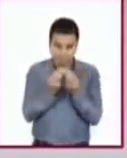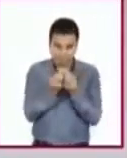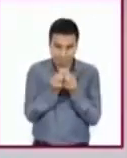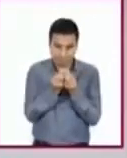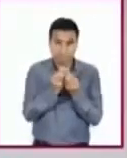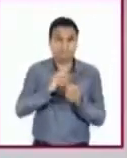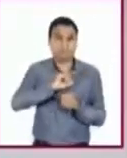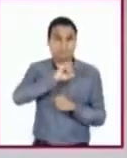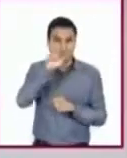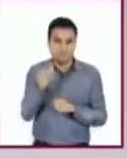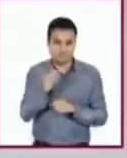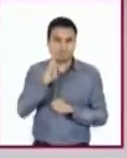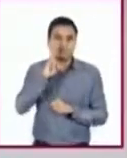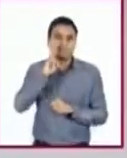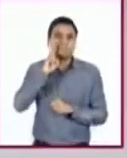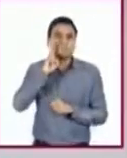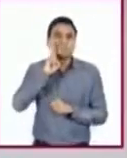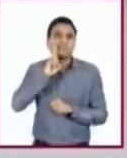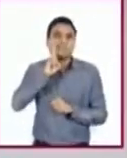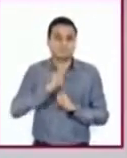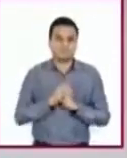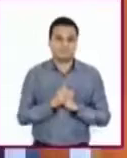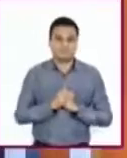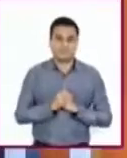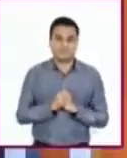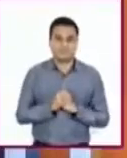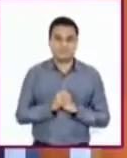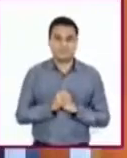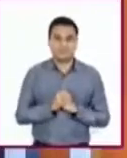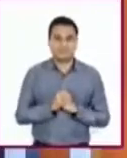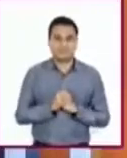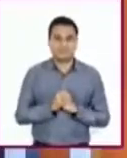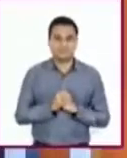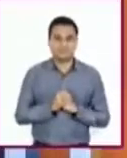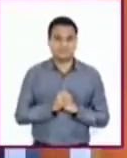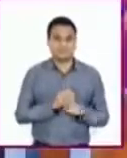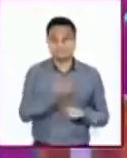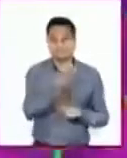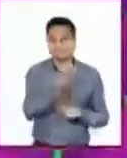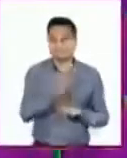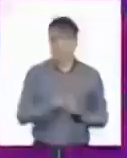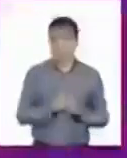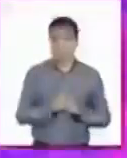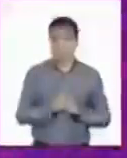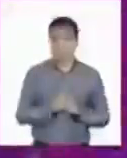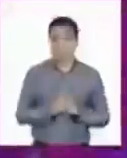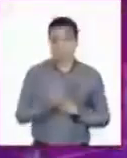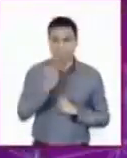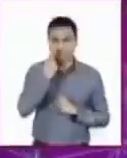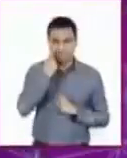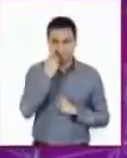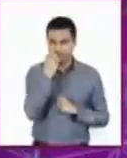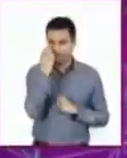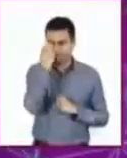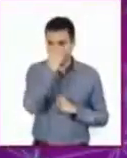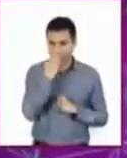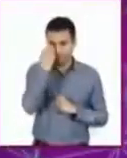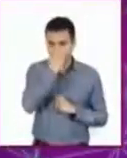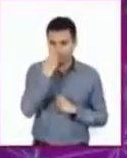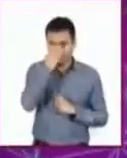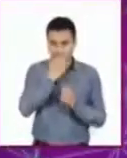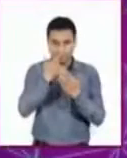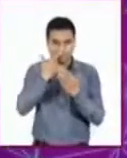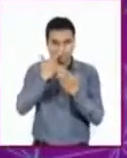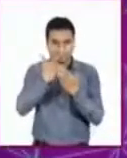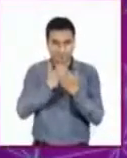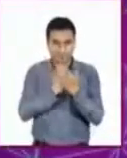posteriormente sumar los resultados obtenidos en cada caso. Efectivamente, Leslie. Revisando la tabla de registros completa,